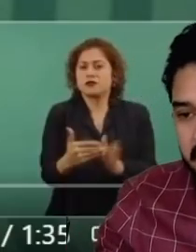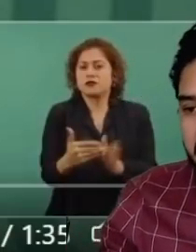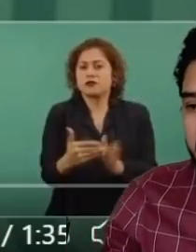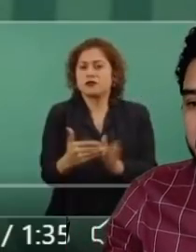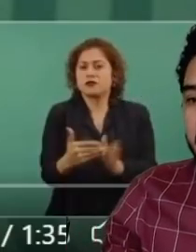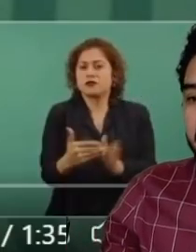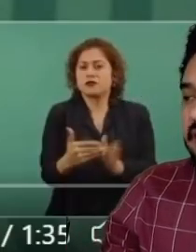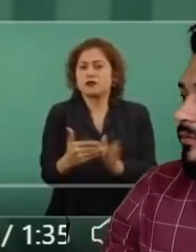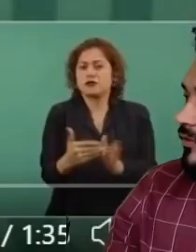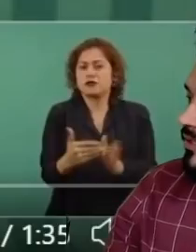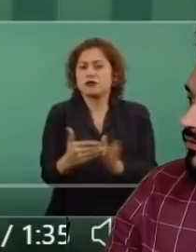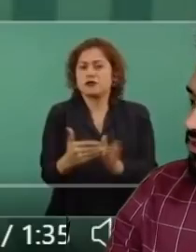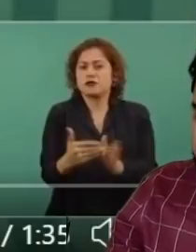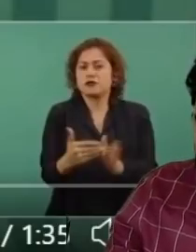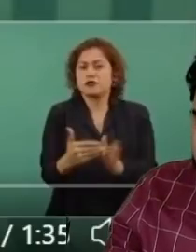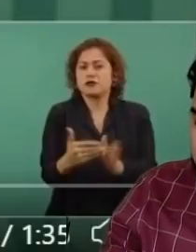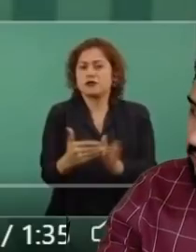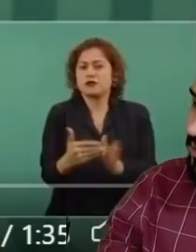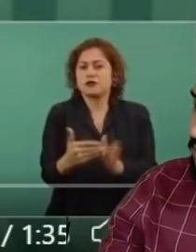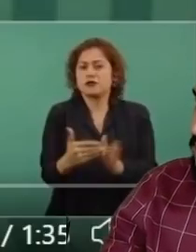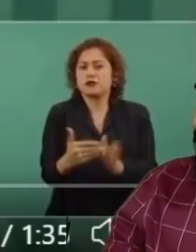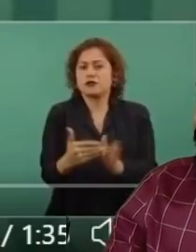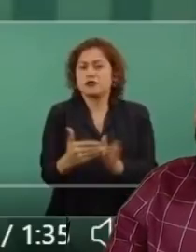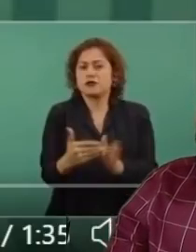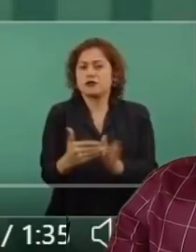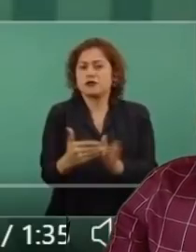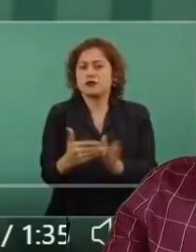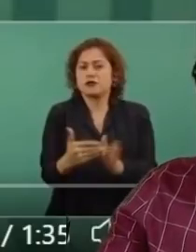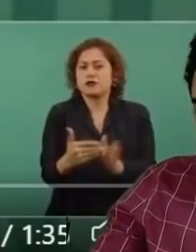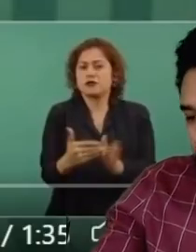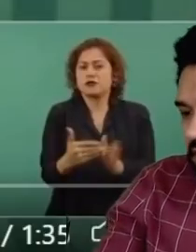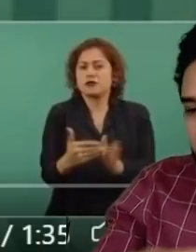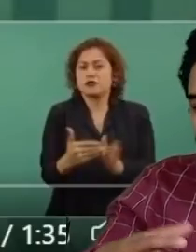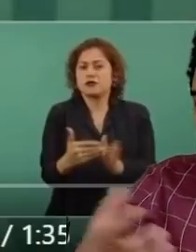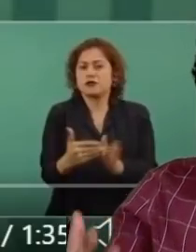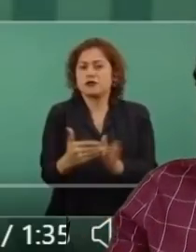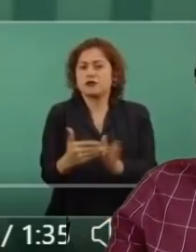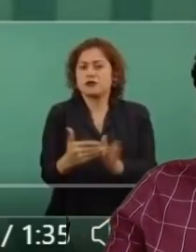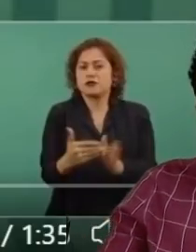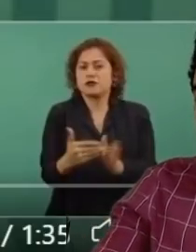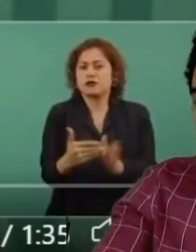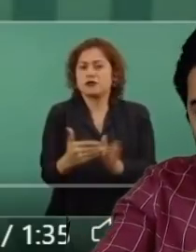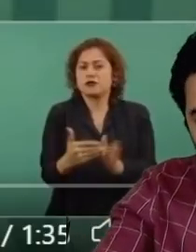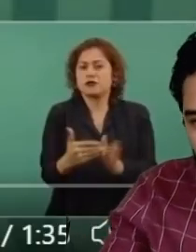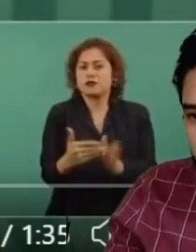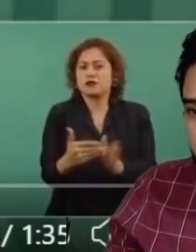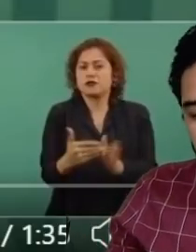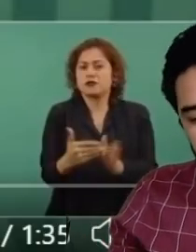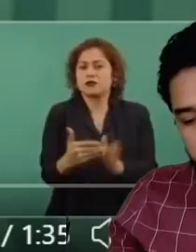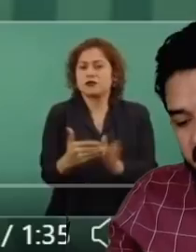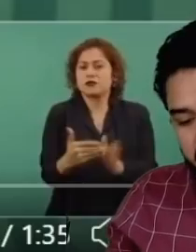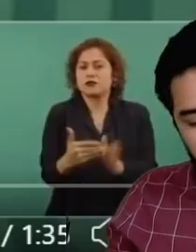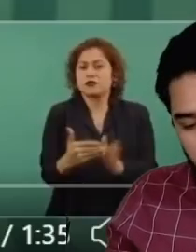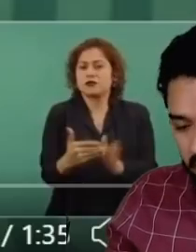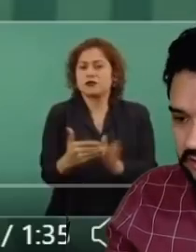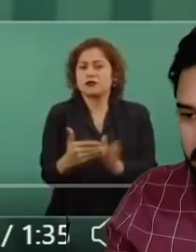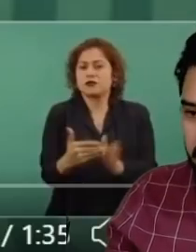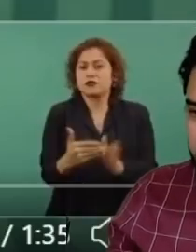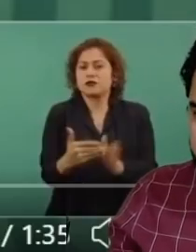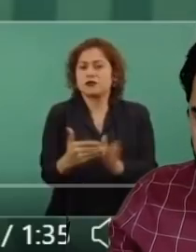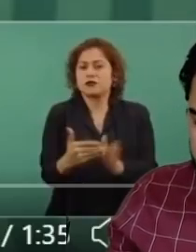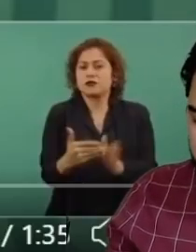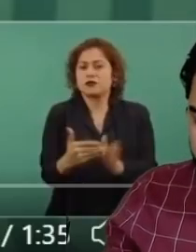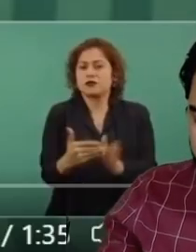votación en general, terminó siendo aceptada por las dos cámaras, y bueno, lo que comentaba el presidente, todo lleva un proceso, no